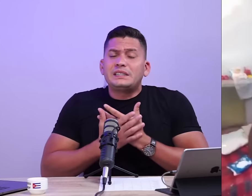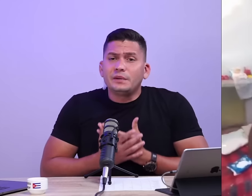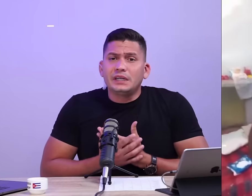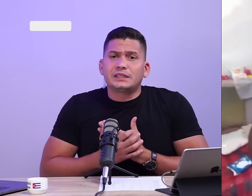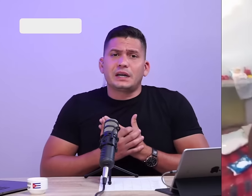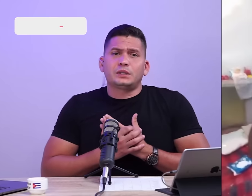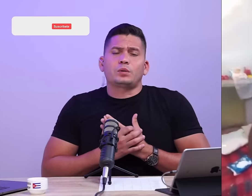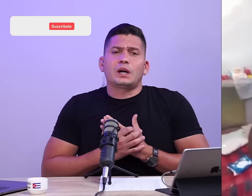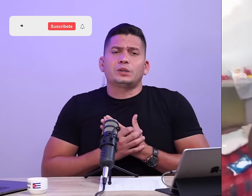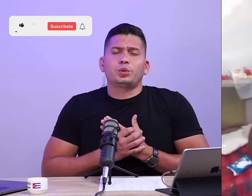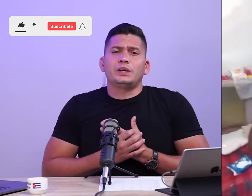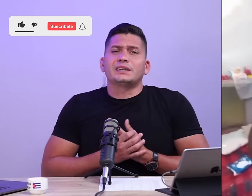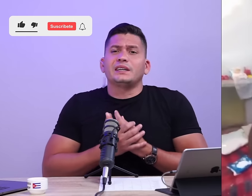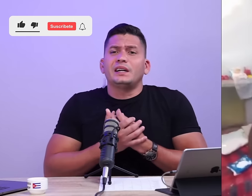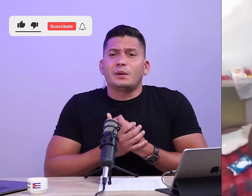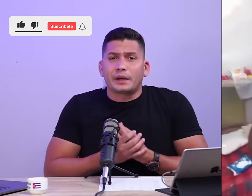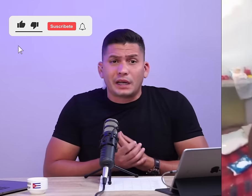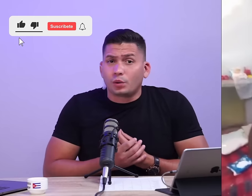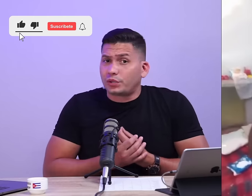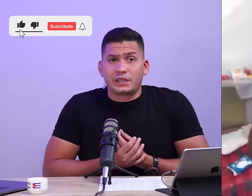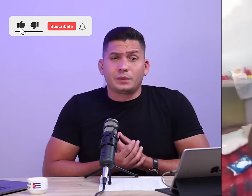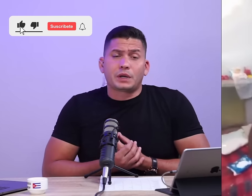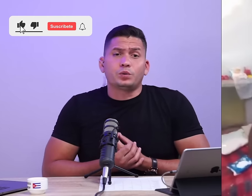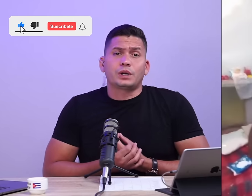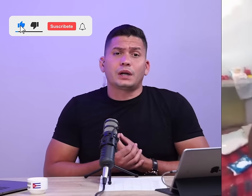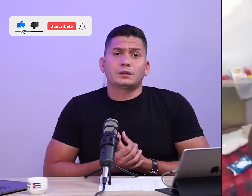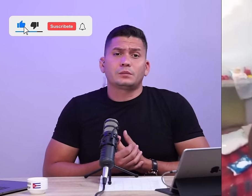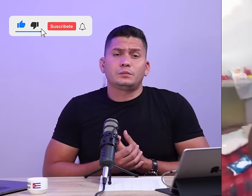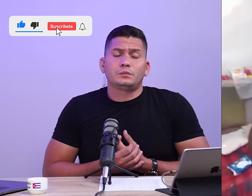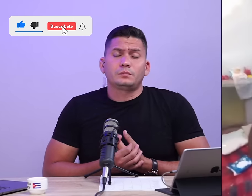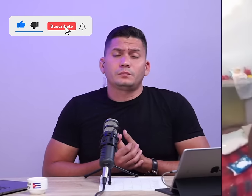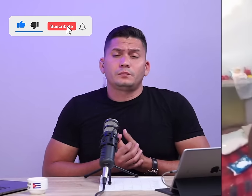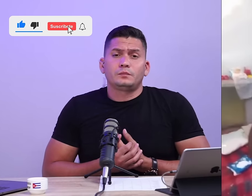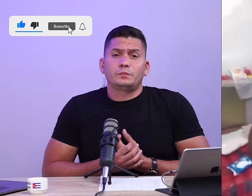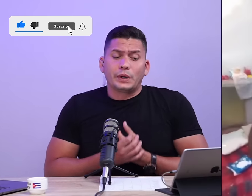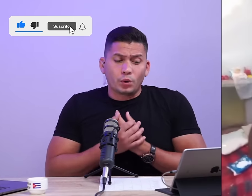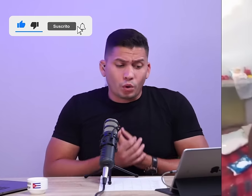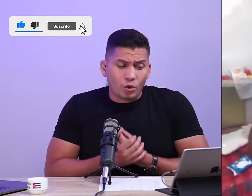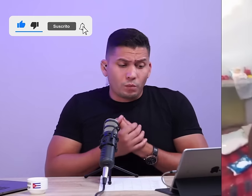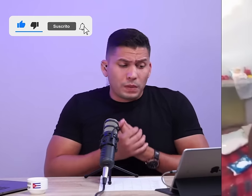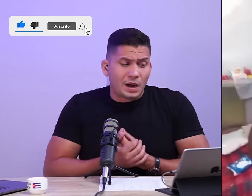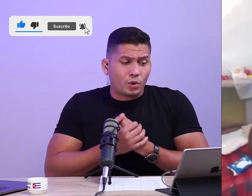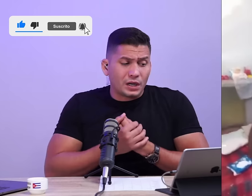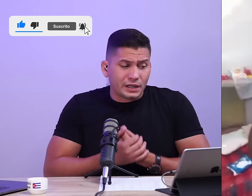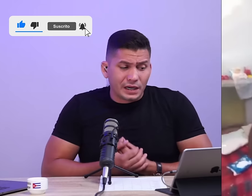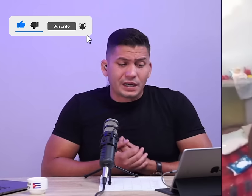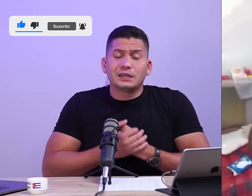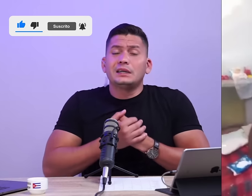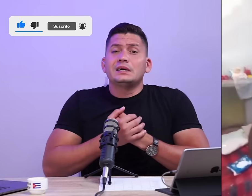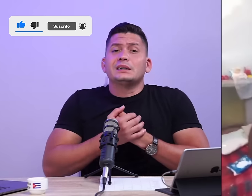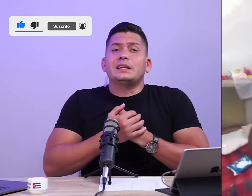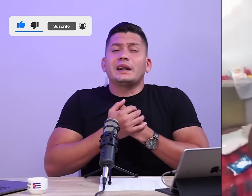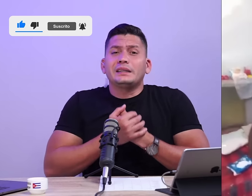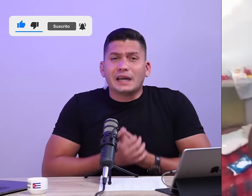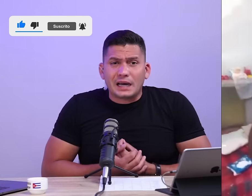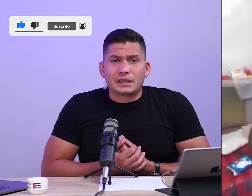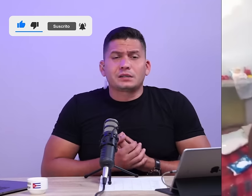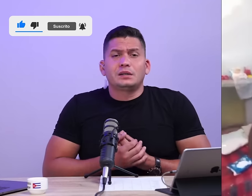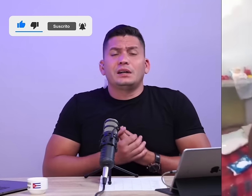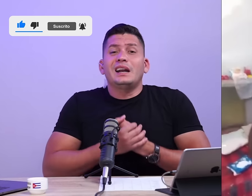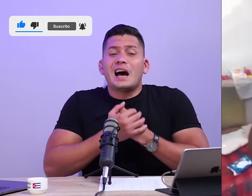visibilizar estos casos y decir la verdad no sé quién me escuchará pero no vamos a dejar de